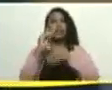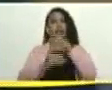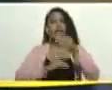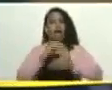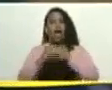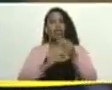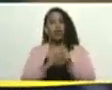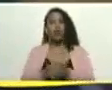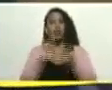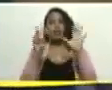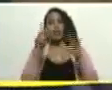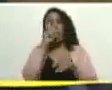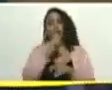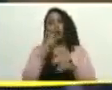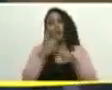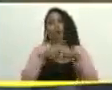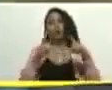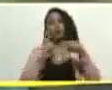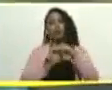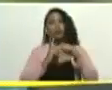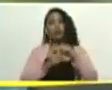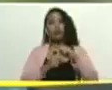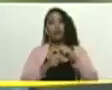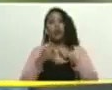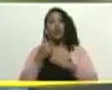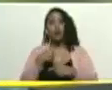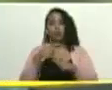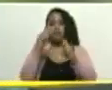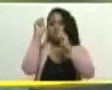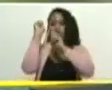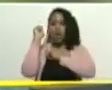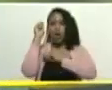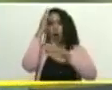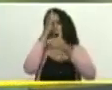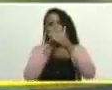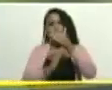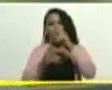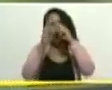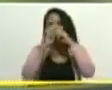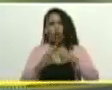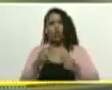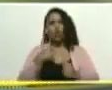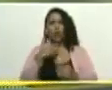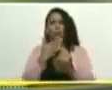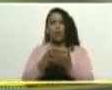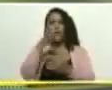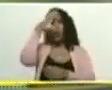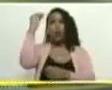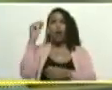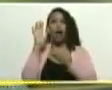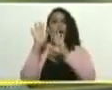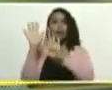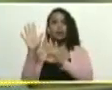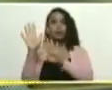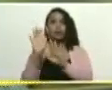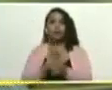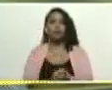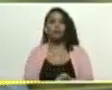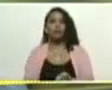siete años de prosperidad y yo asumo con amor y le pido a Dios que así sea